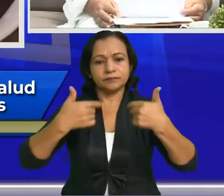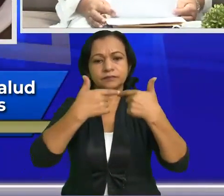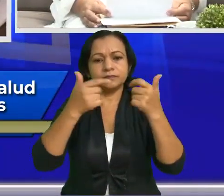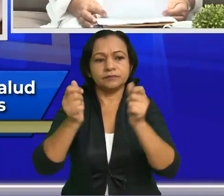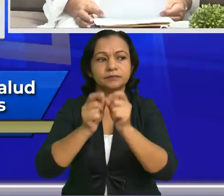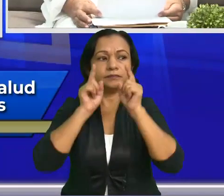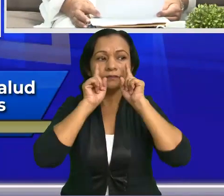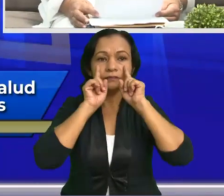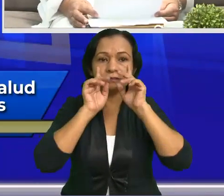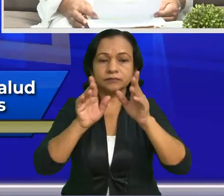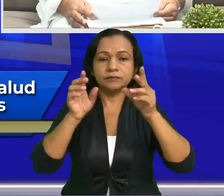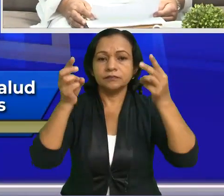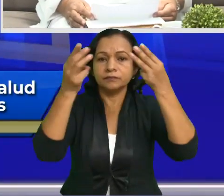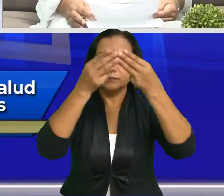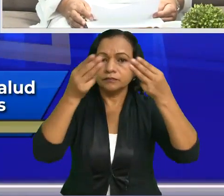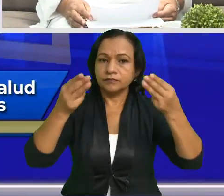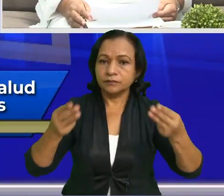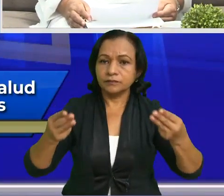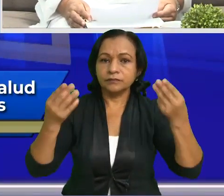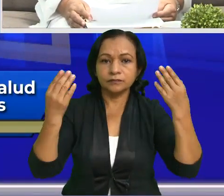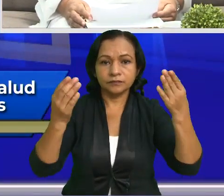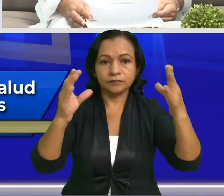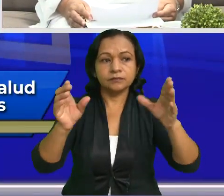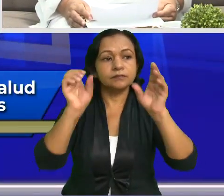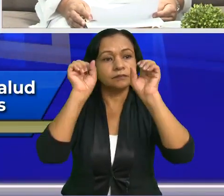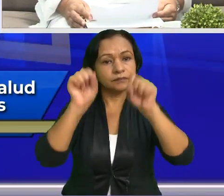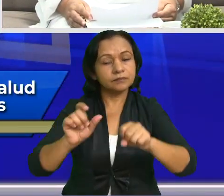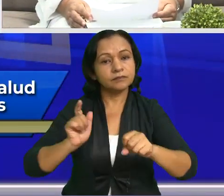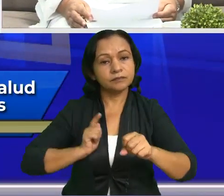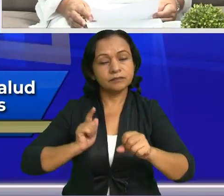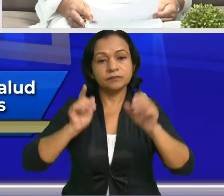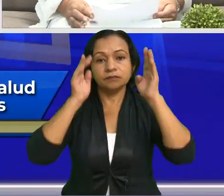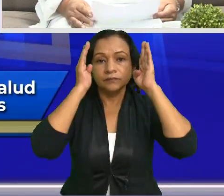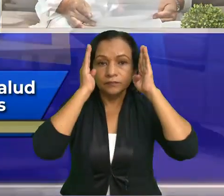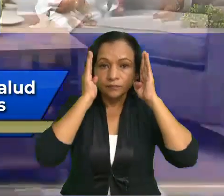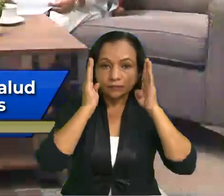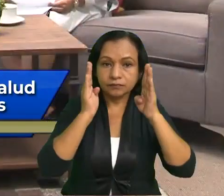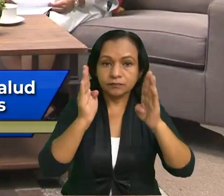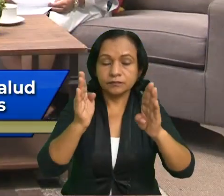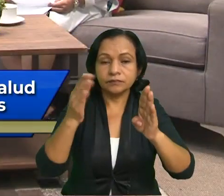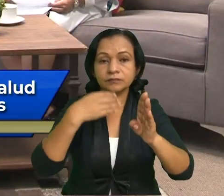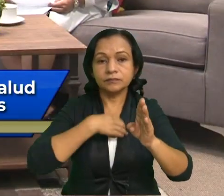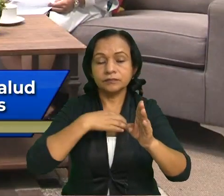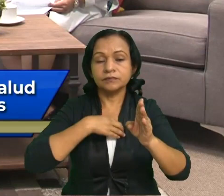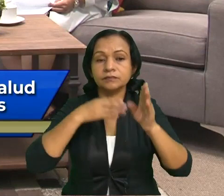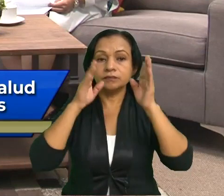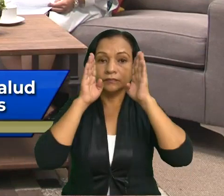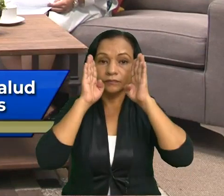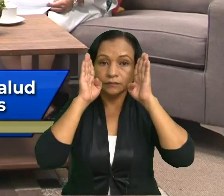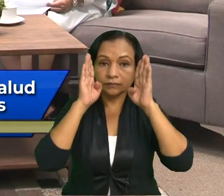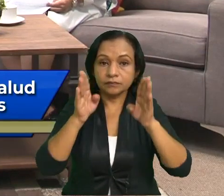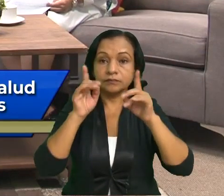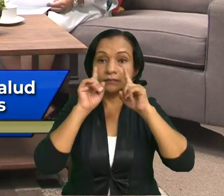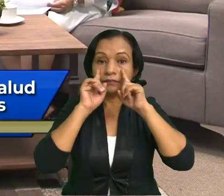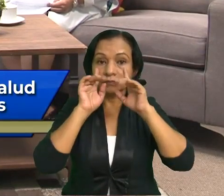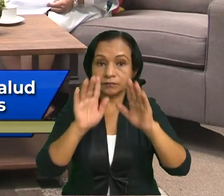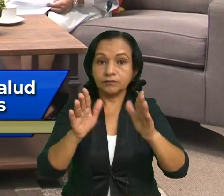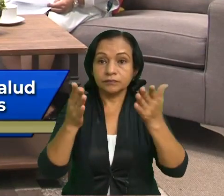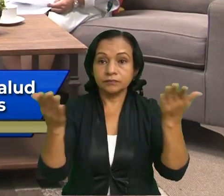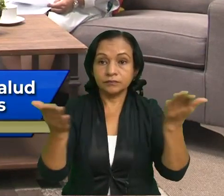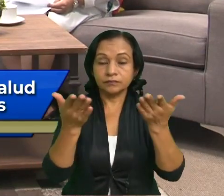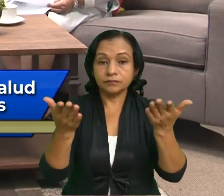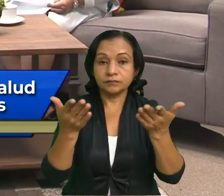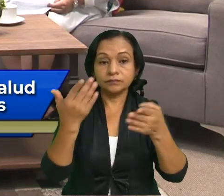protección tiene los insumos requeridos para asegurar esa atención garantizando su protección y en estos momentos de